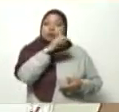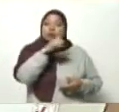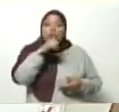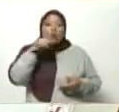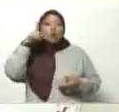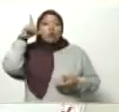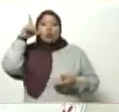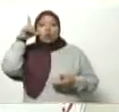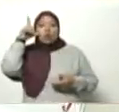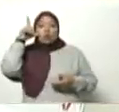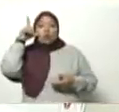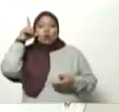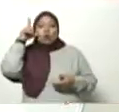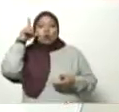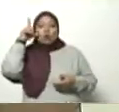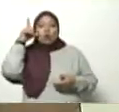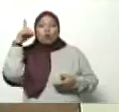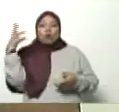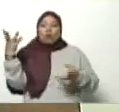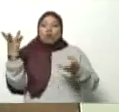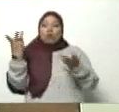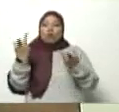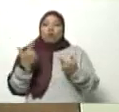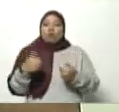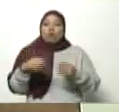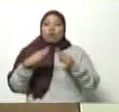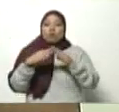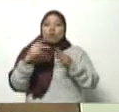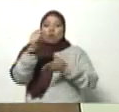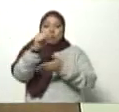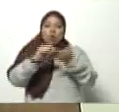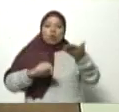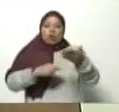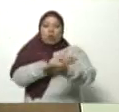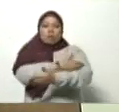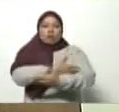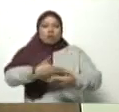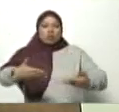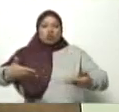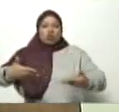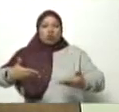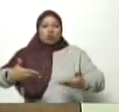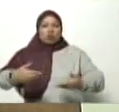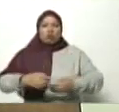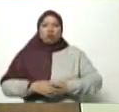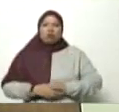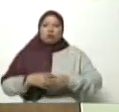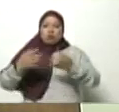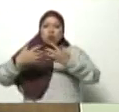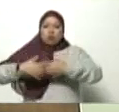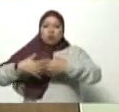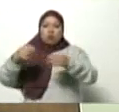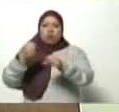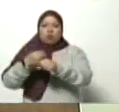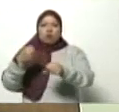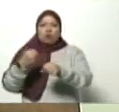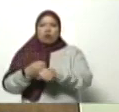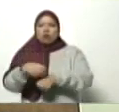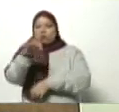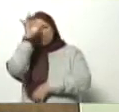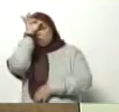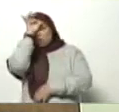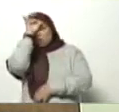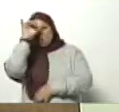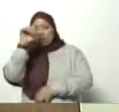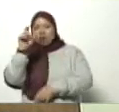de Leopoldo López, bueno, un contrato multimillonario con Monómero, y su hijito no sabía nada.